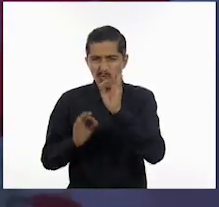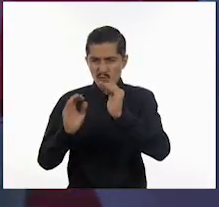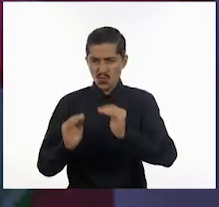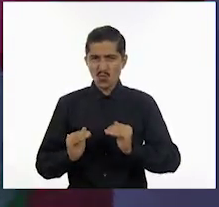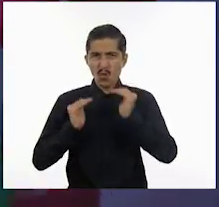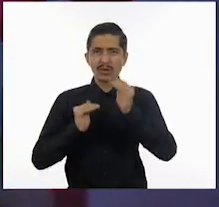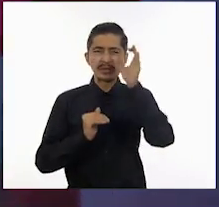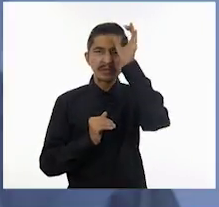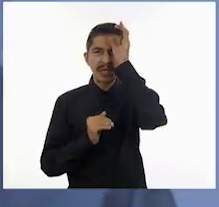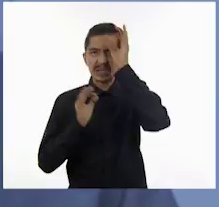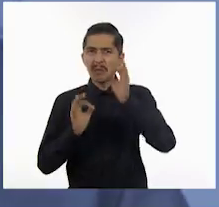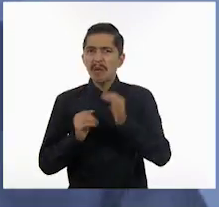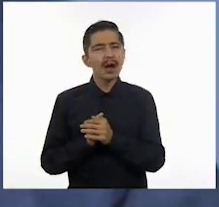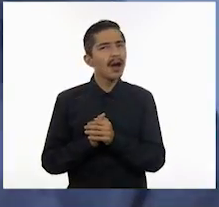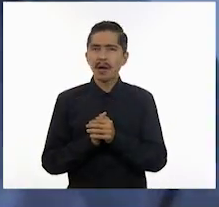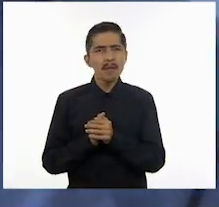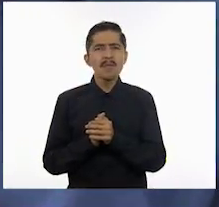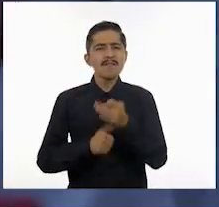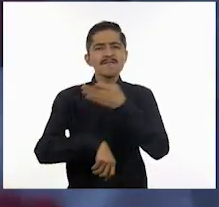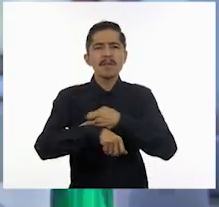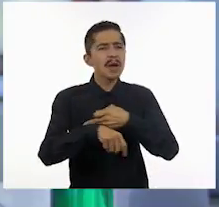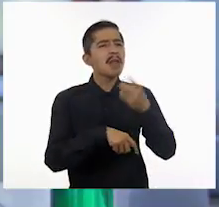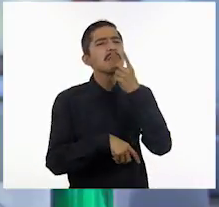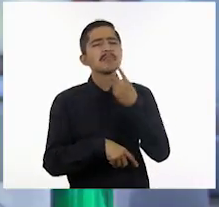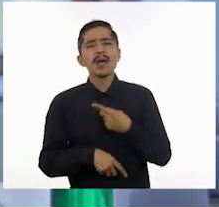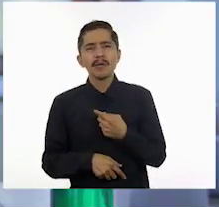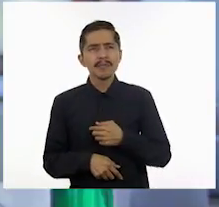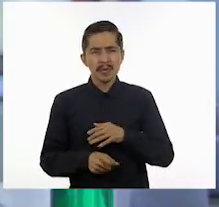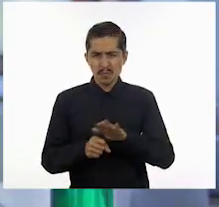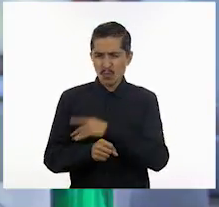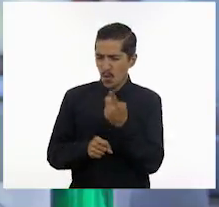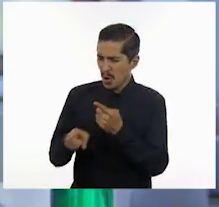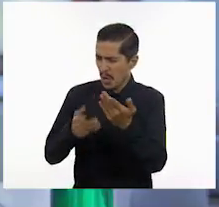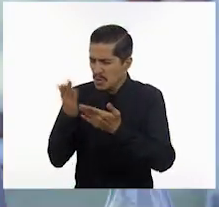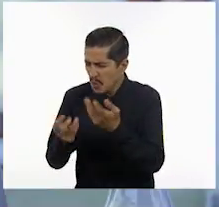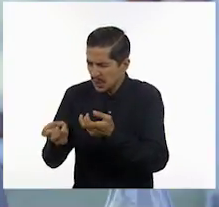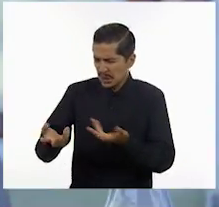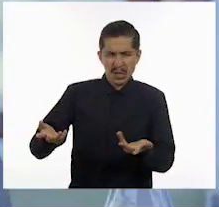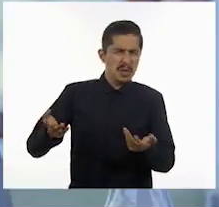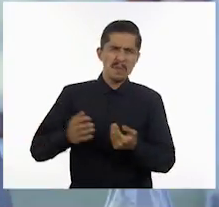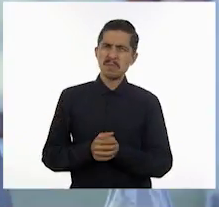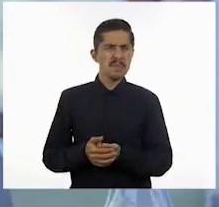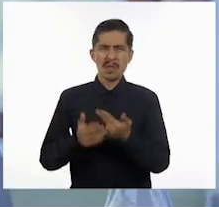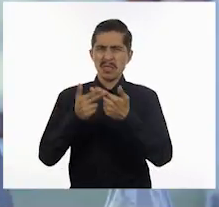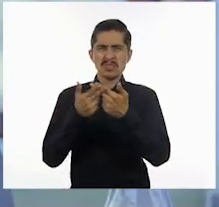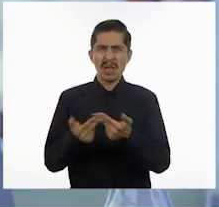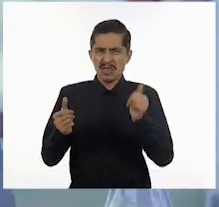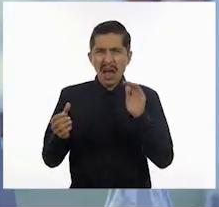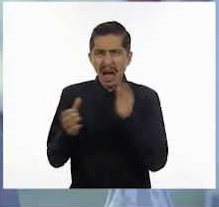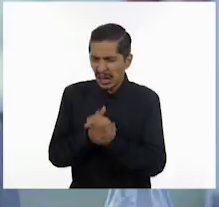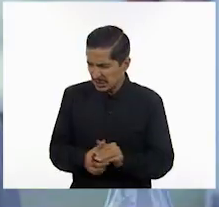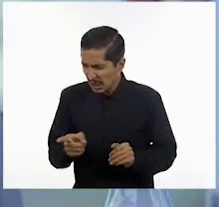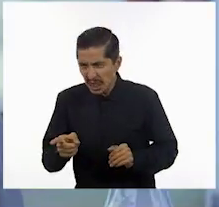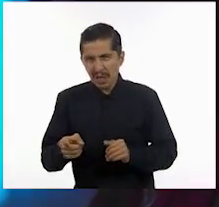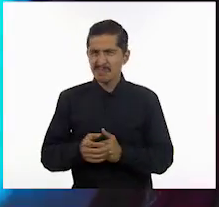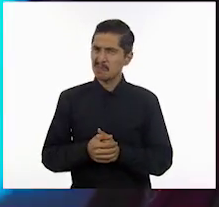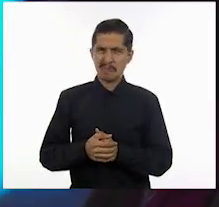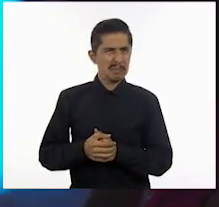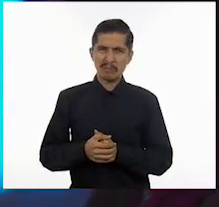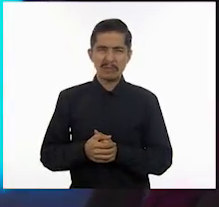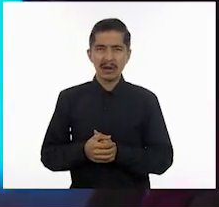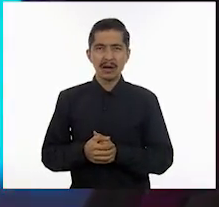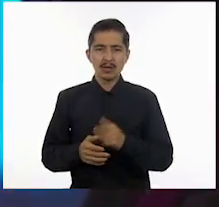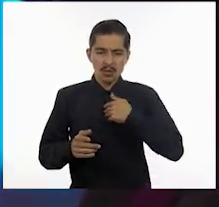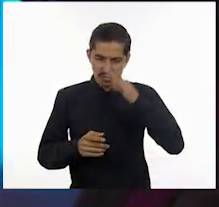alguna ciencia y nunca faltó el familiar que me dijera: ¿por qué estudias eso? Nadie se va a querer casar contigo.